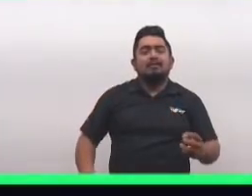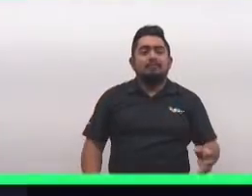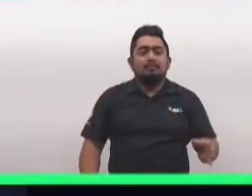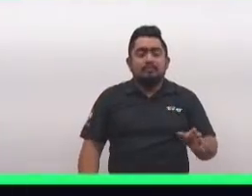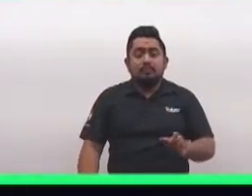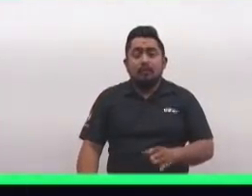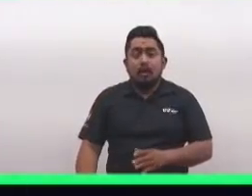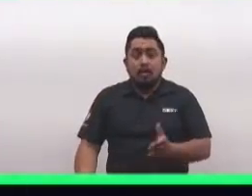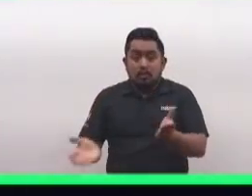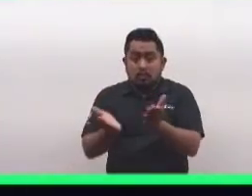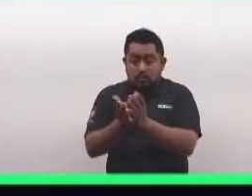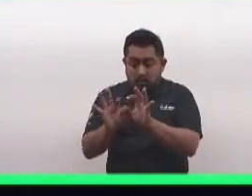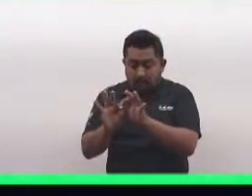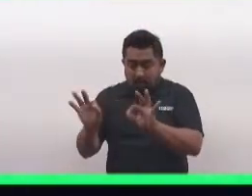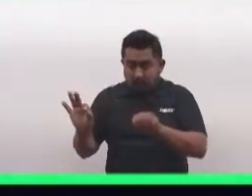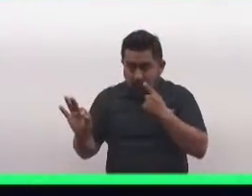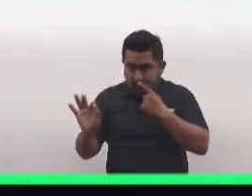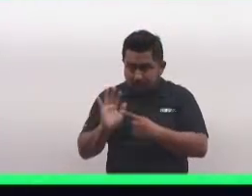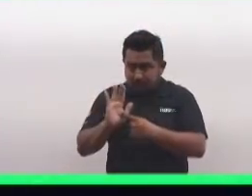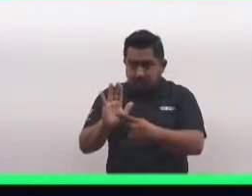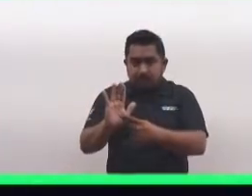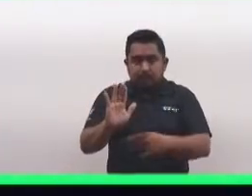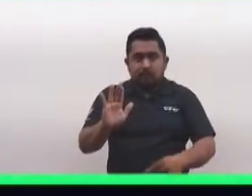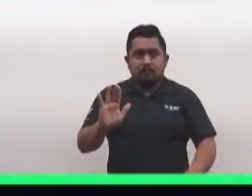voy a leer el texto donde comencé